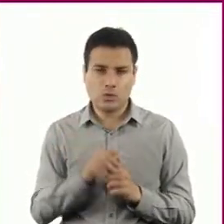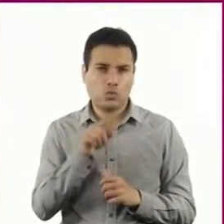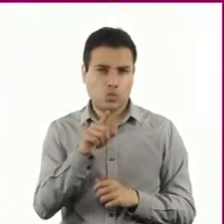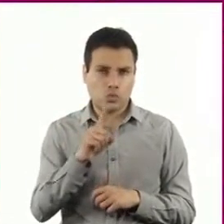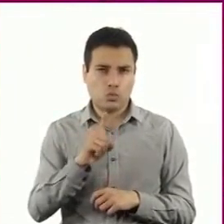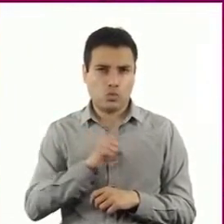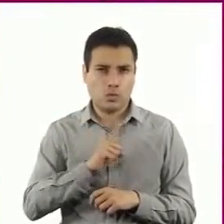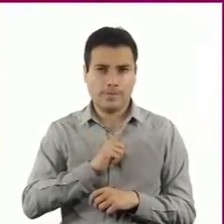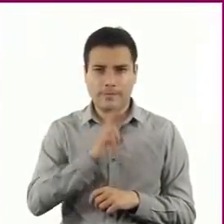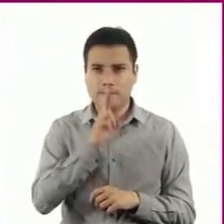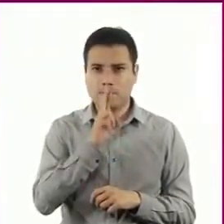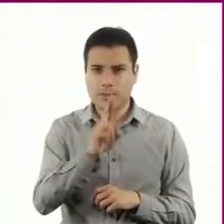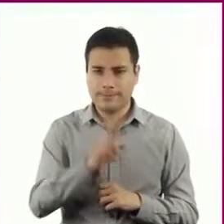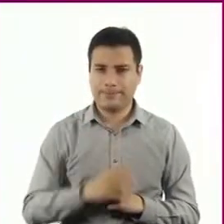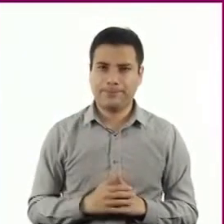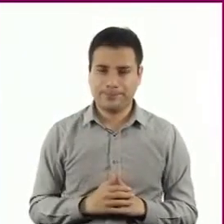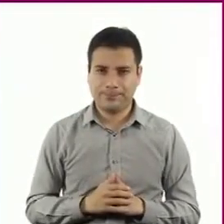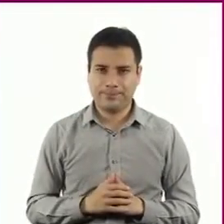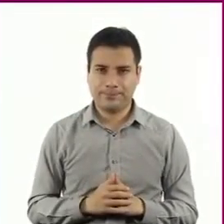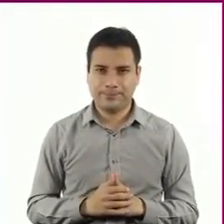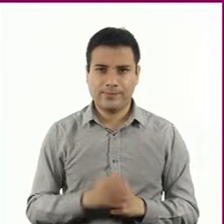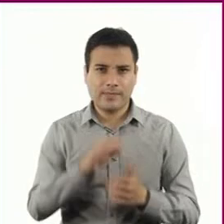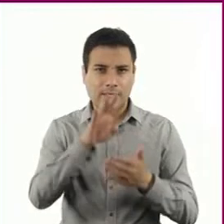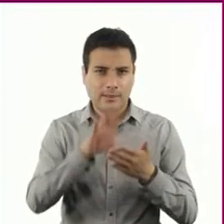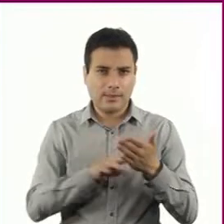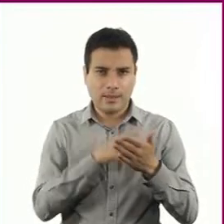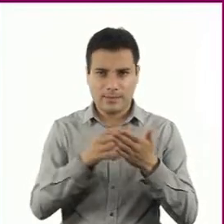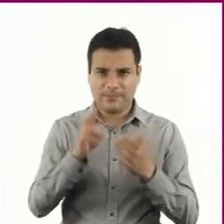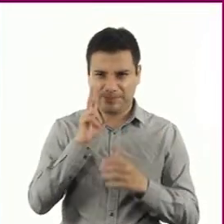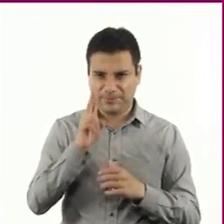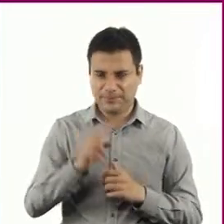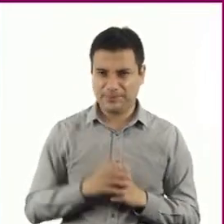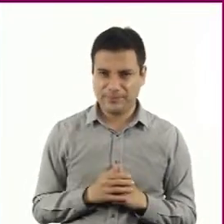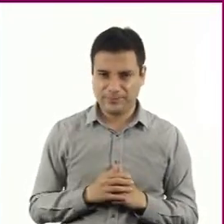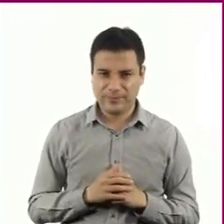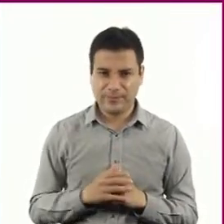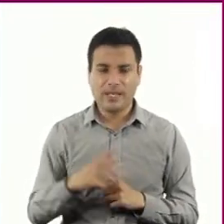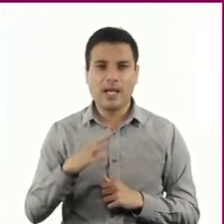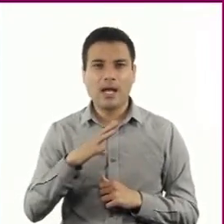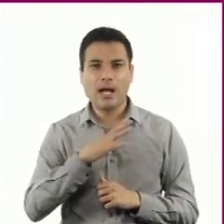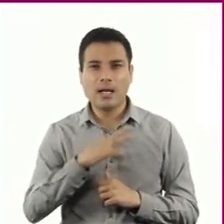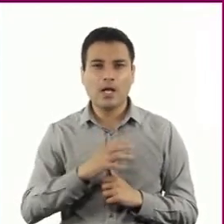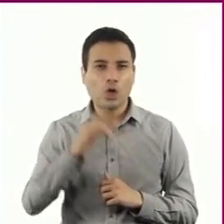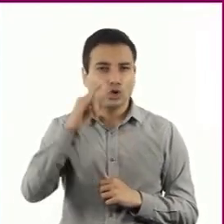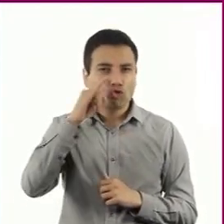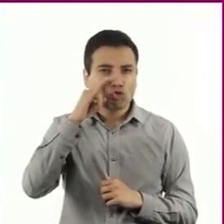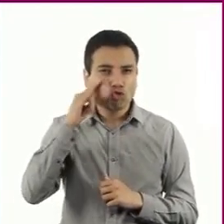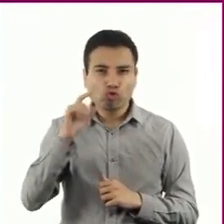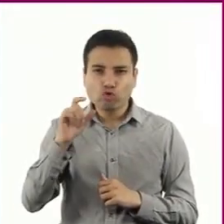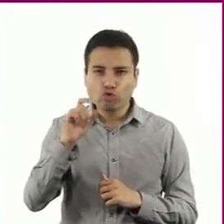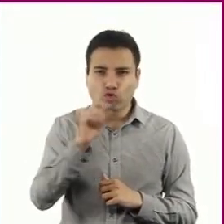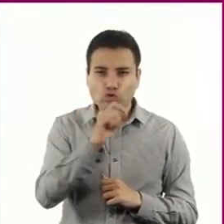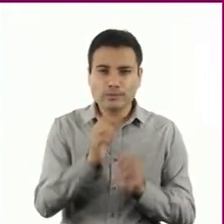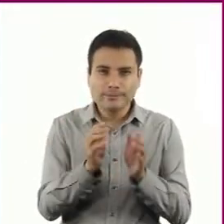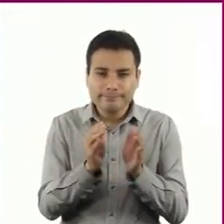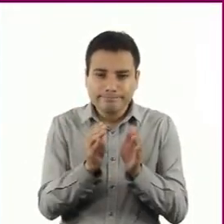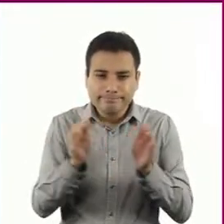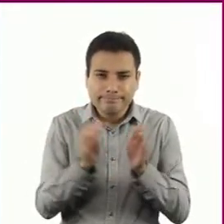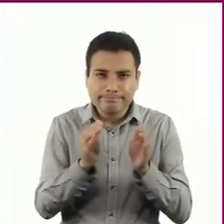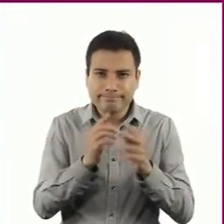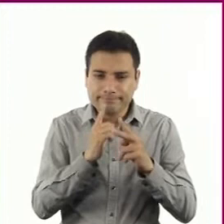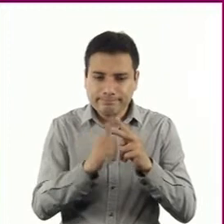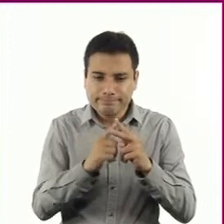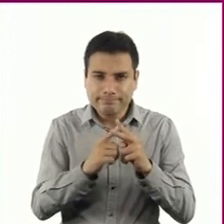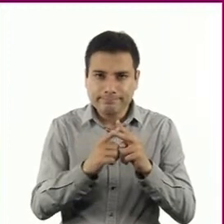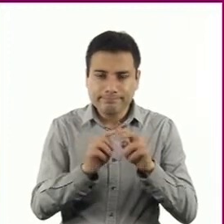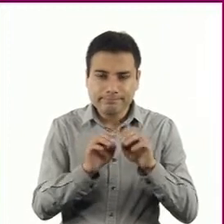la actividad. La tabla muestra el tamaño de diferentes microorganismos. Los tamaños están dados en notación decimal